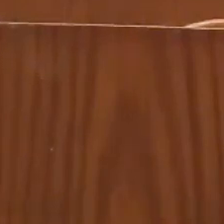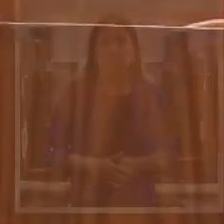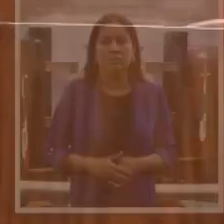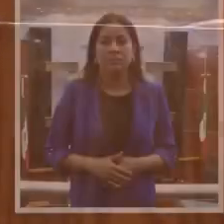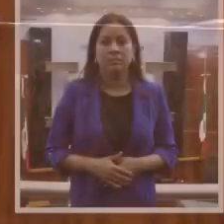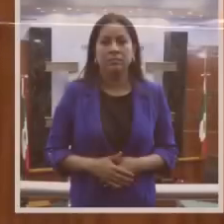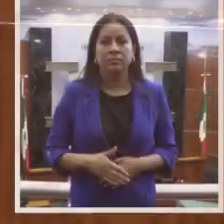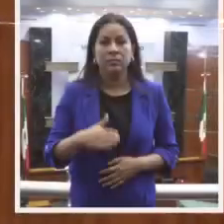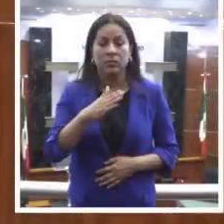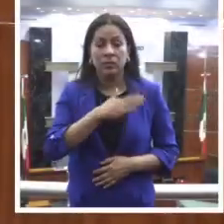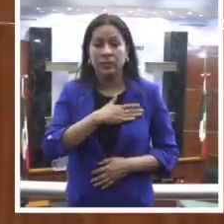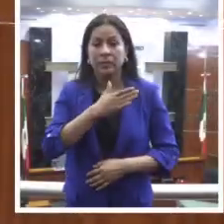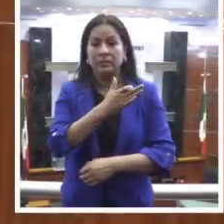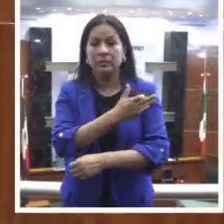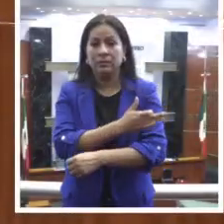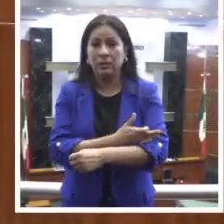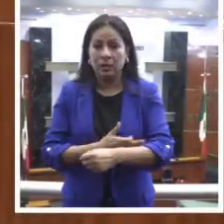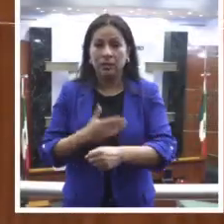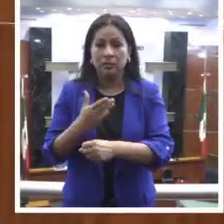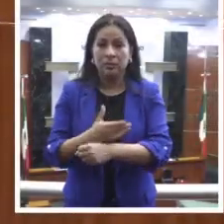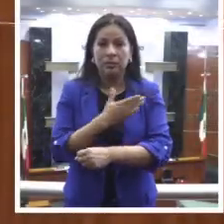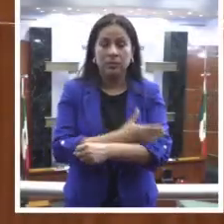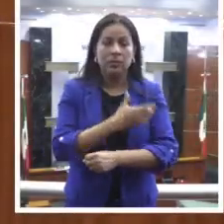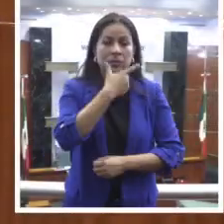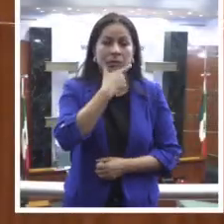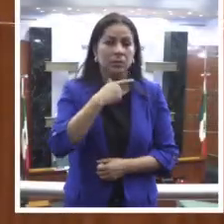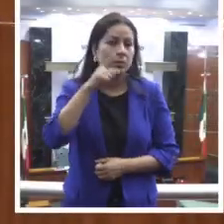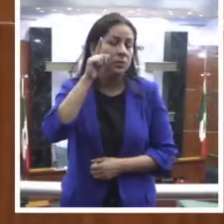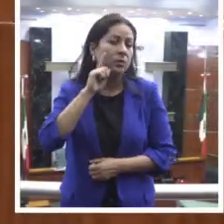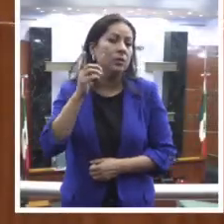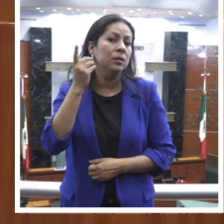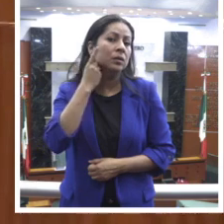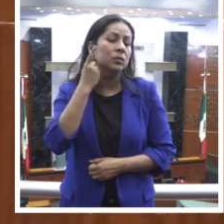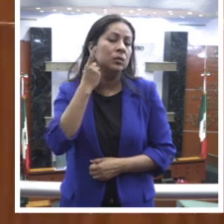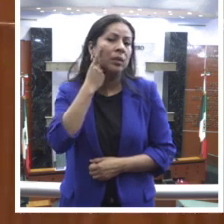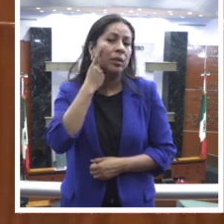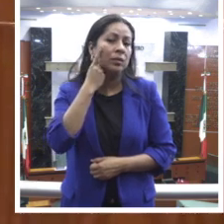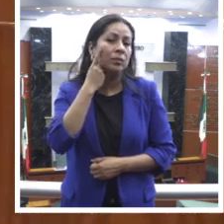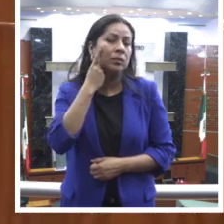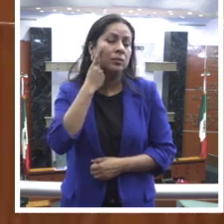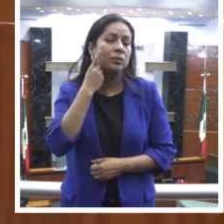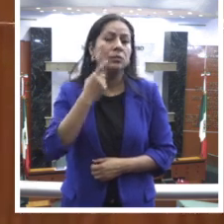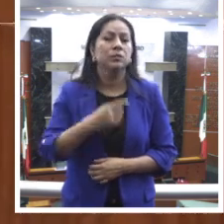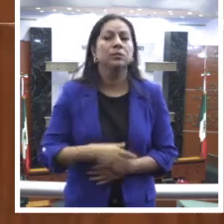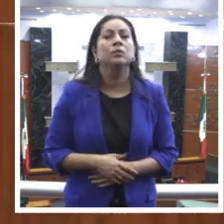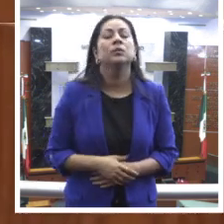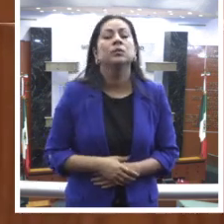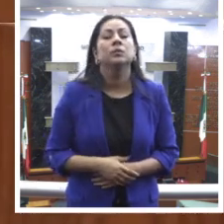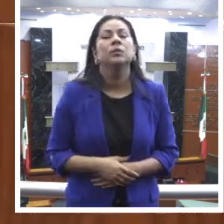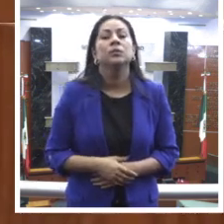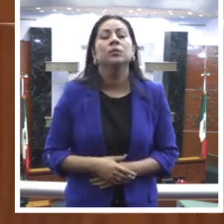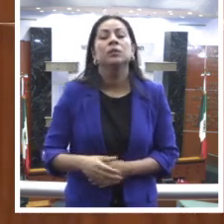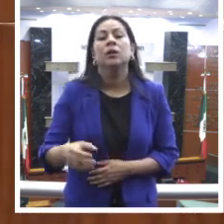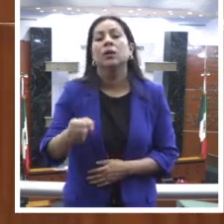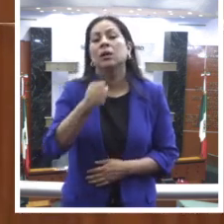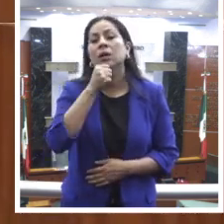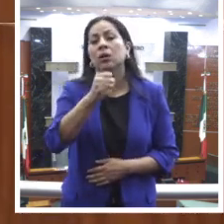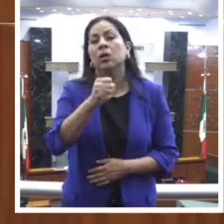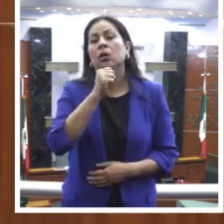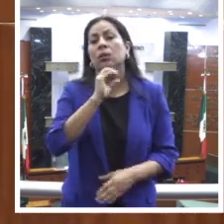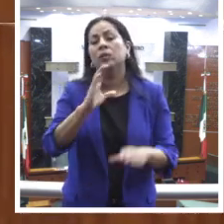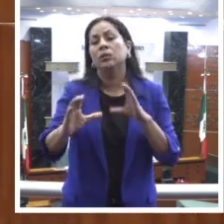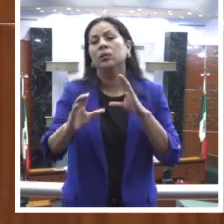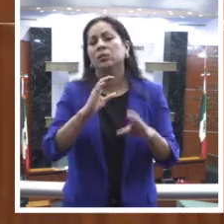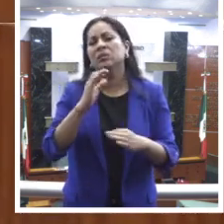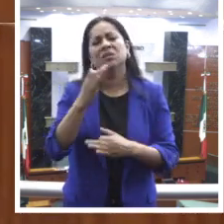muy muy buenas tardes compañeros compañeras diputados diputadas medios de comunicación